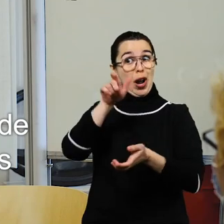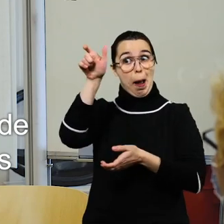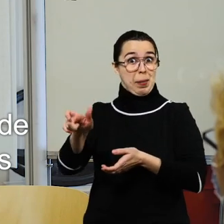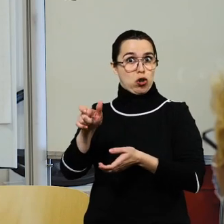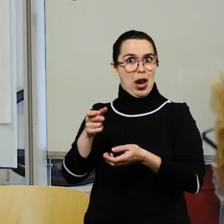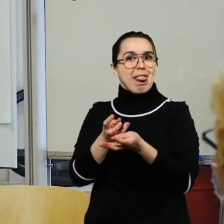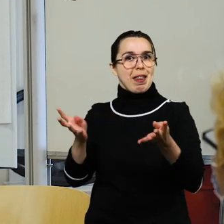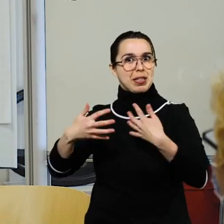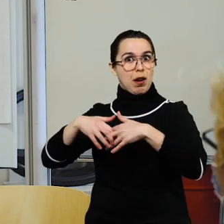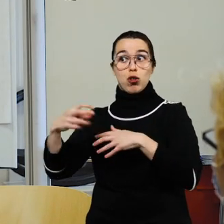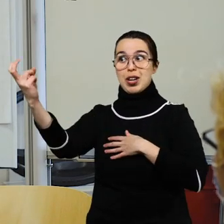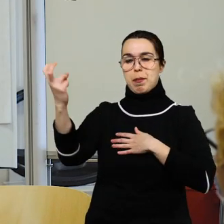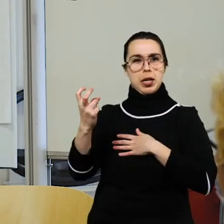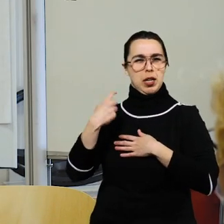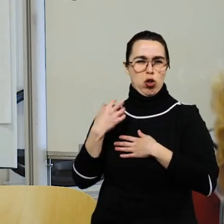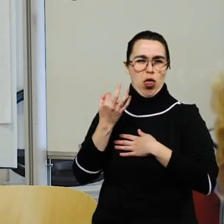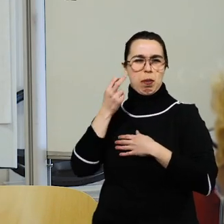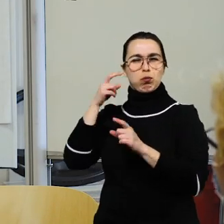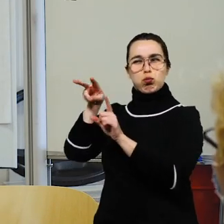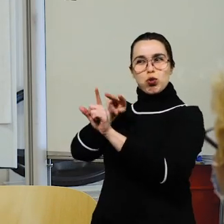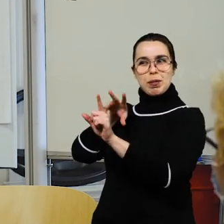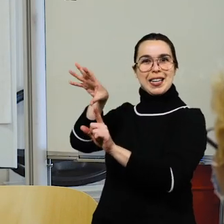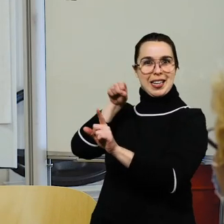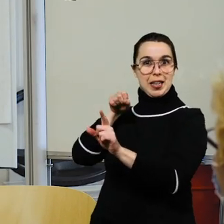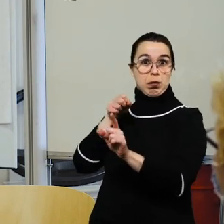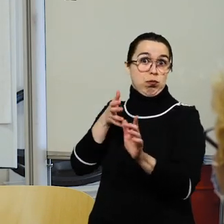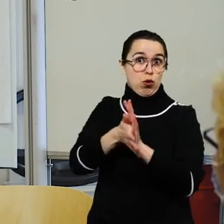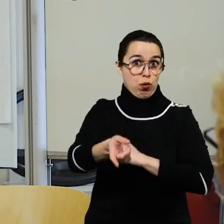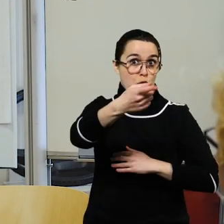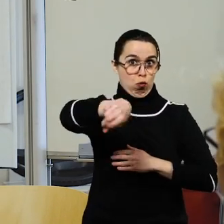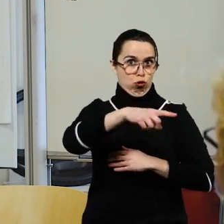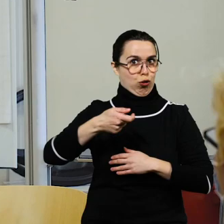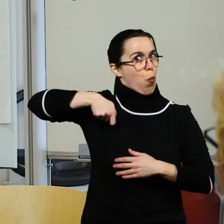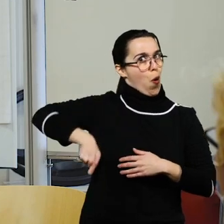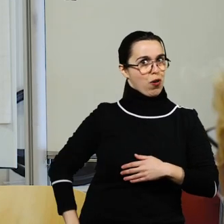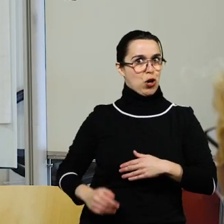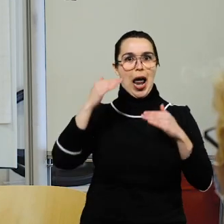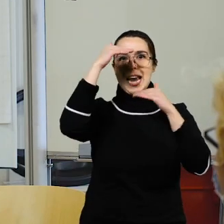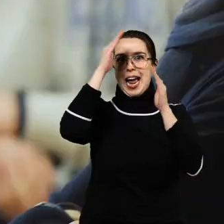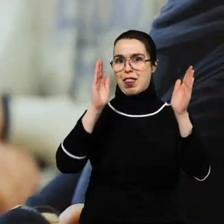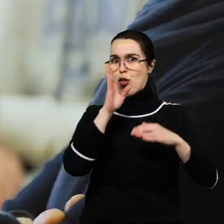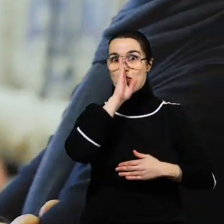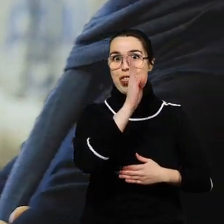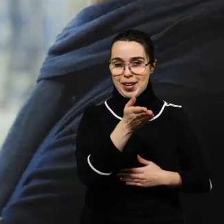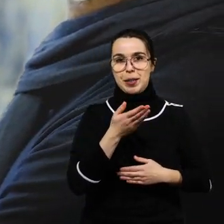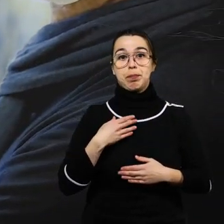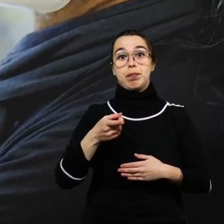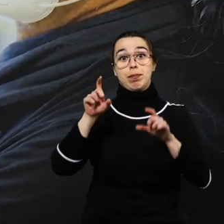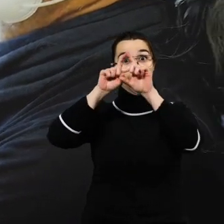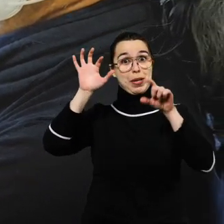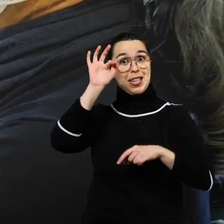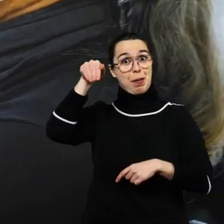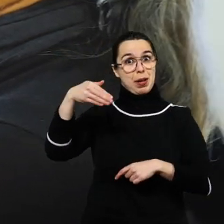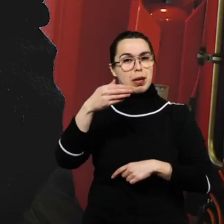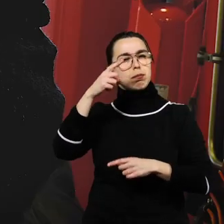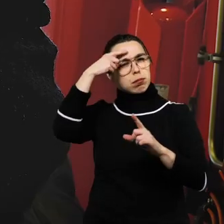de estas personas cómo se sienten cuando se acercan hacia vosotros y que realmente vosotros, como los profesionales de TMB, que